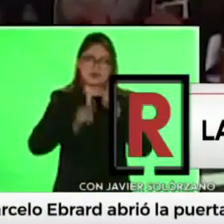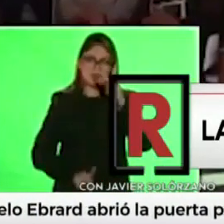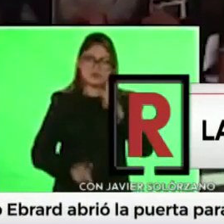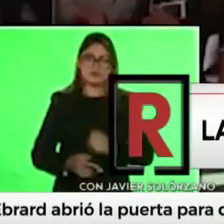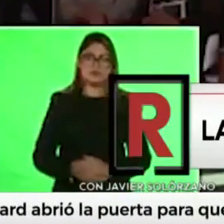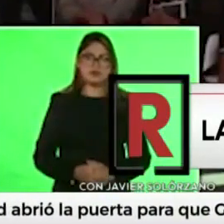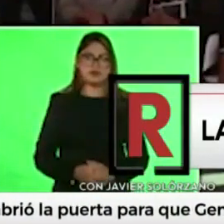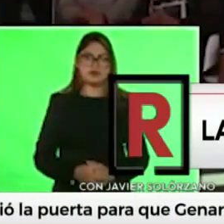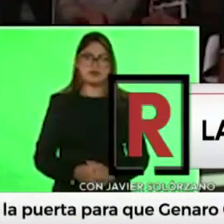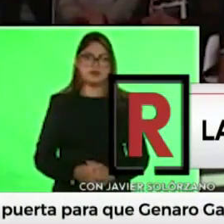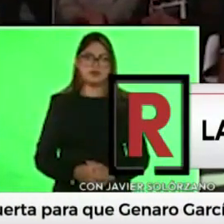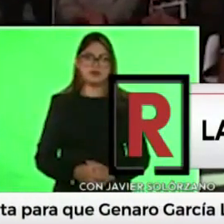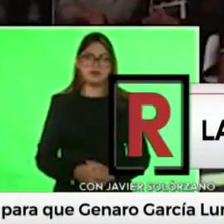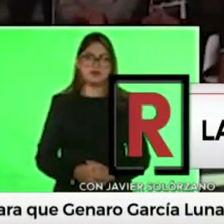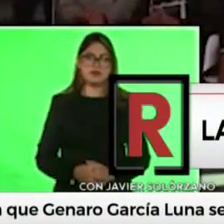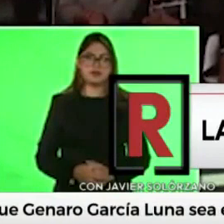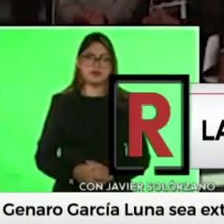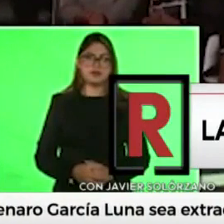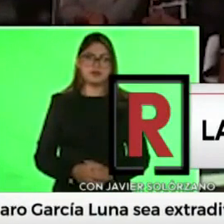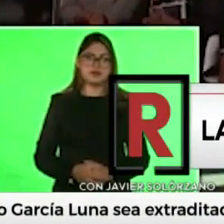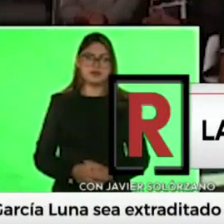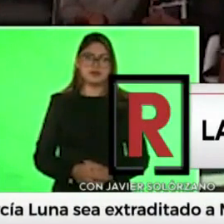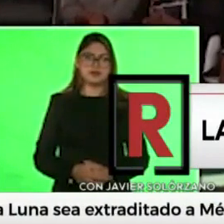parece que es muy importante que se avance